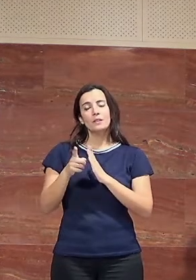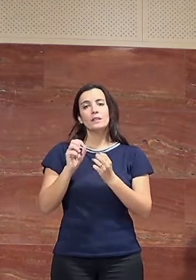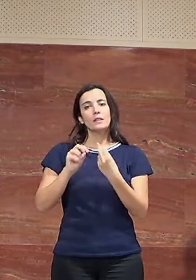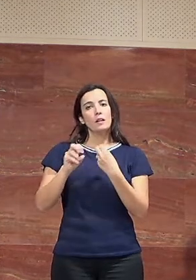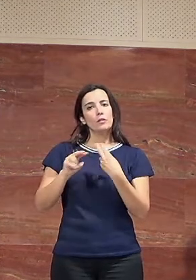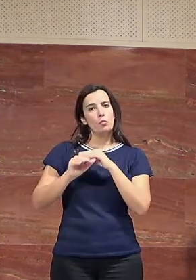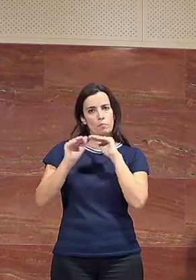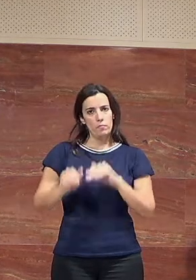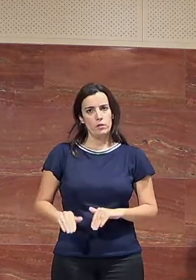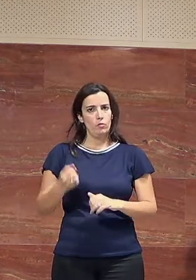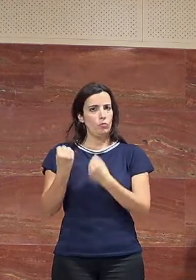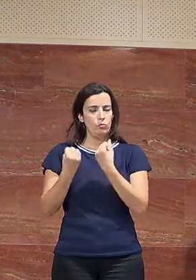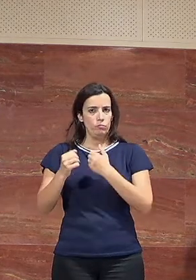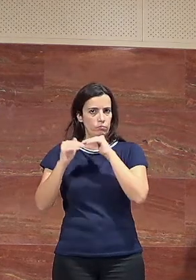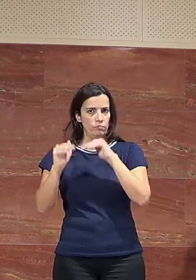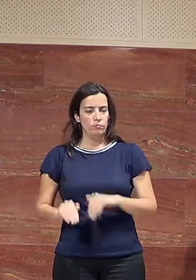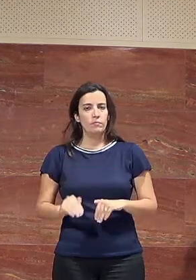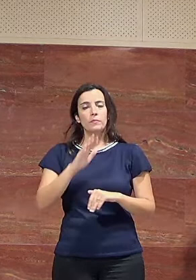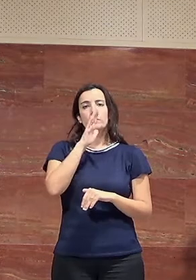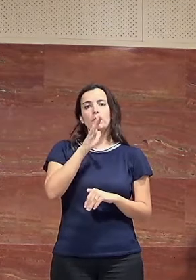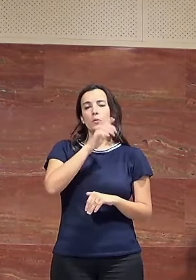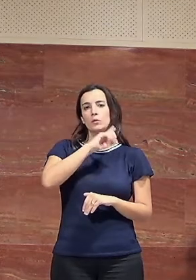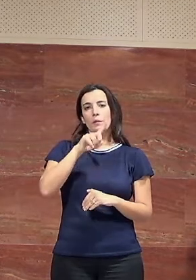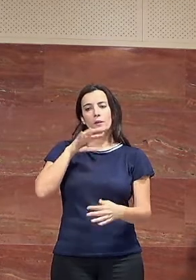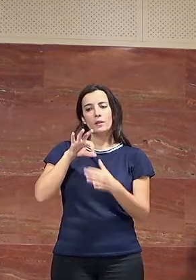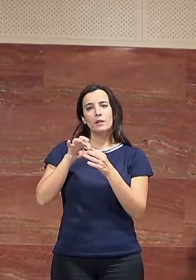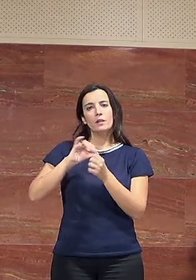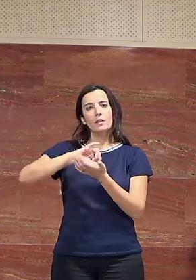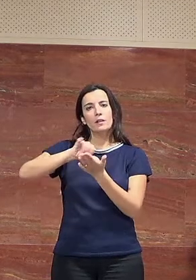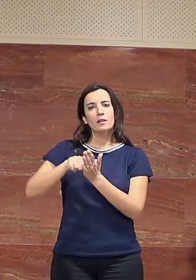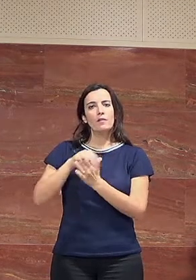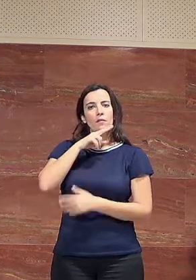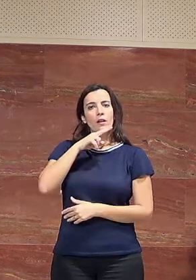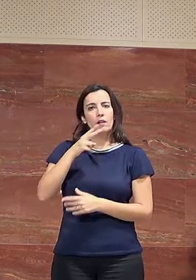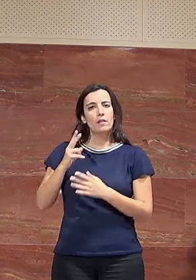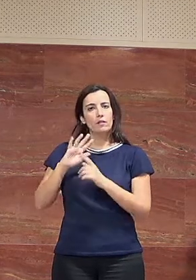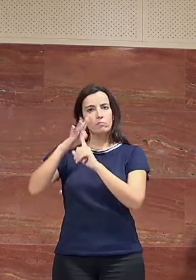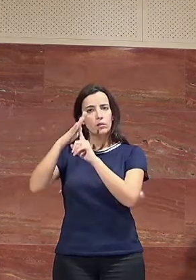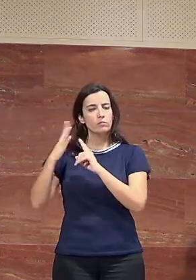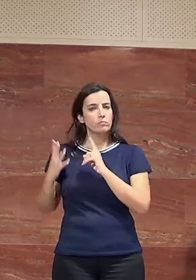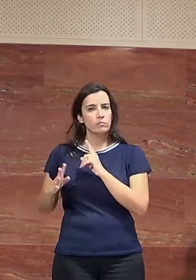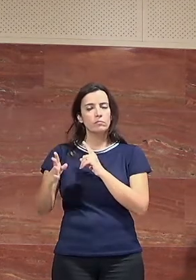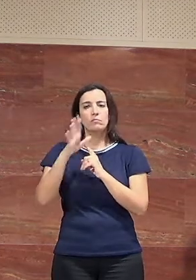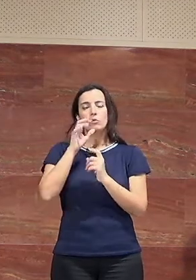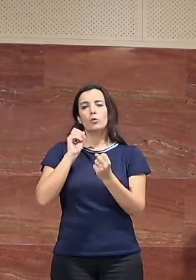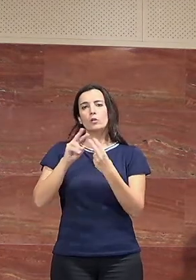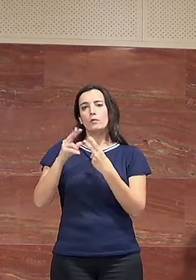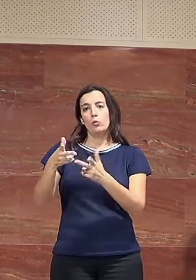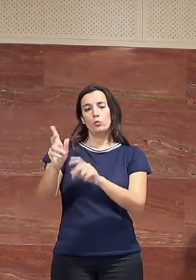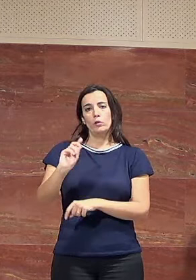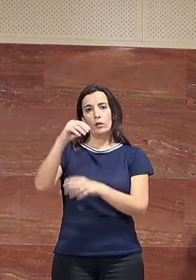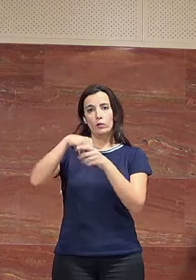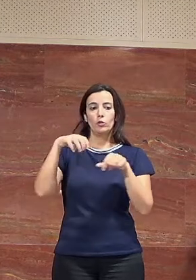motorizado, porque engarzan con zonas verdes o espacios con oportunidad para el calmado de tráfico motorizado que en la red básica